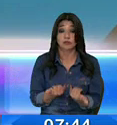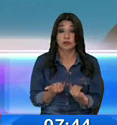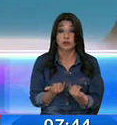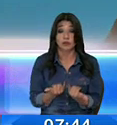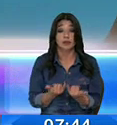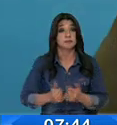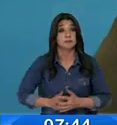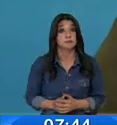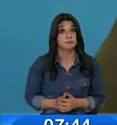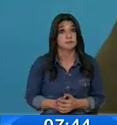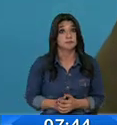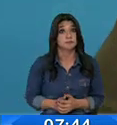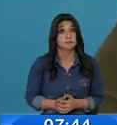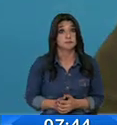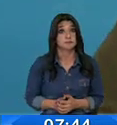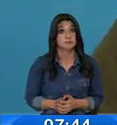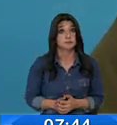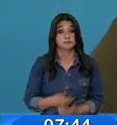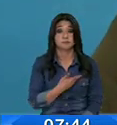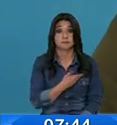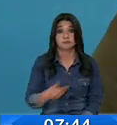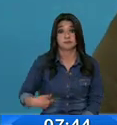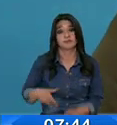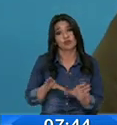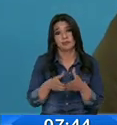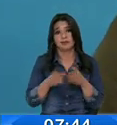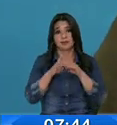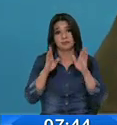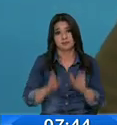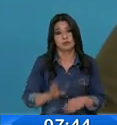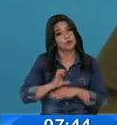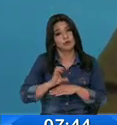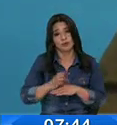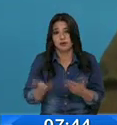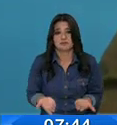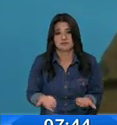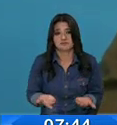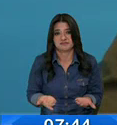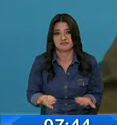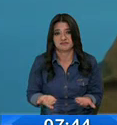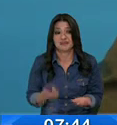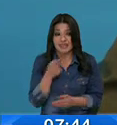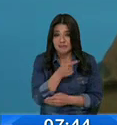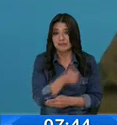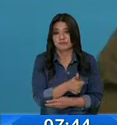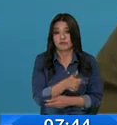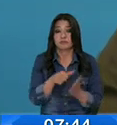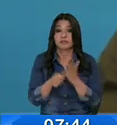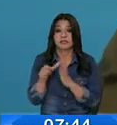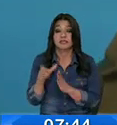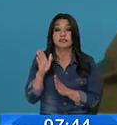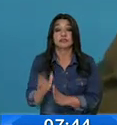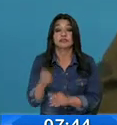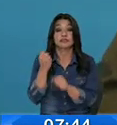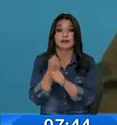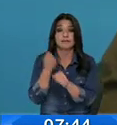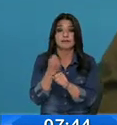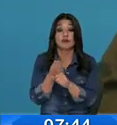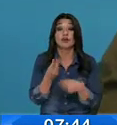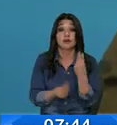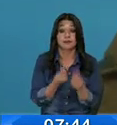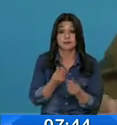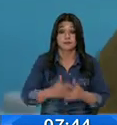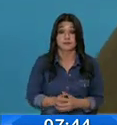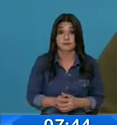nada más ni menos fue presidente del comité empresarial ecuatoriano el ministro de trabajo anterior igualmente